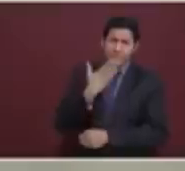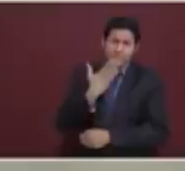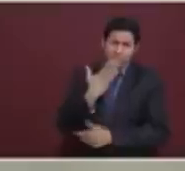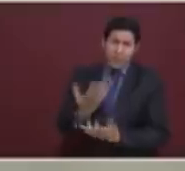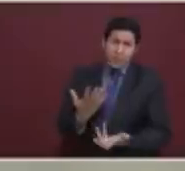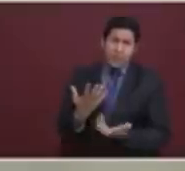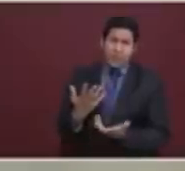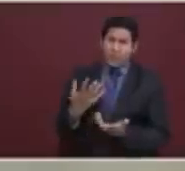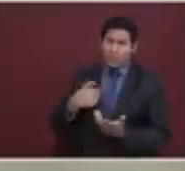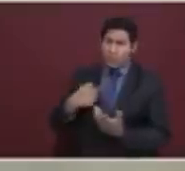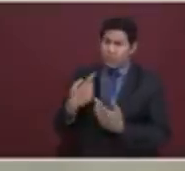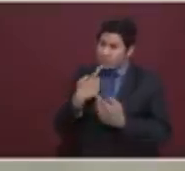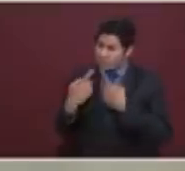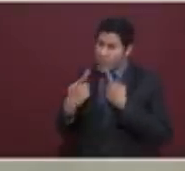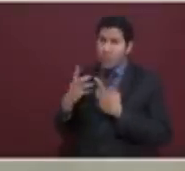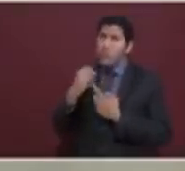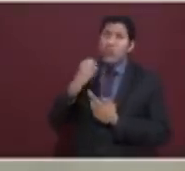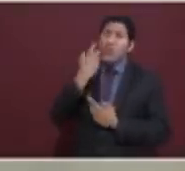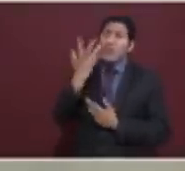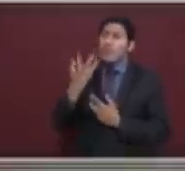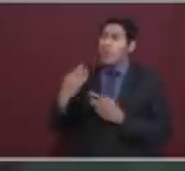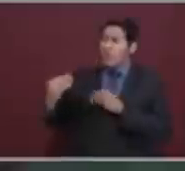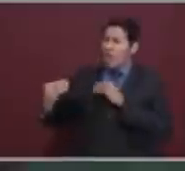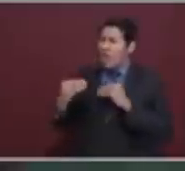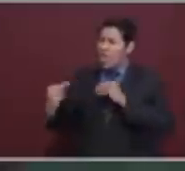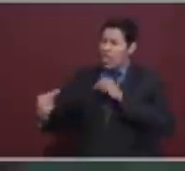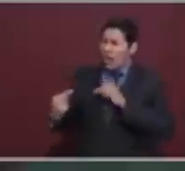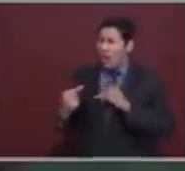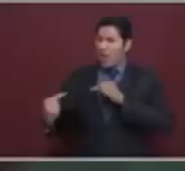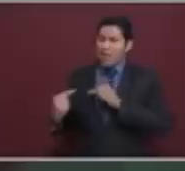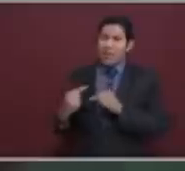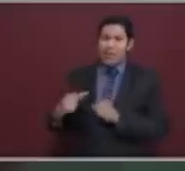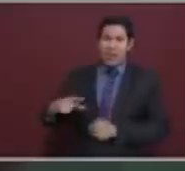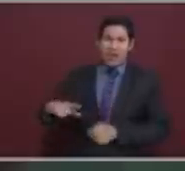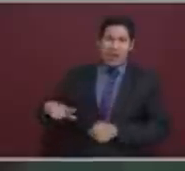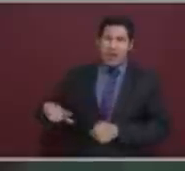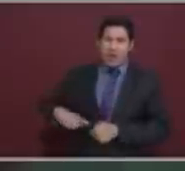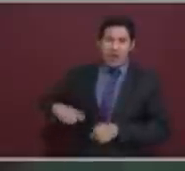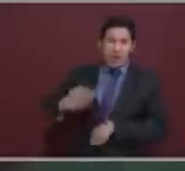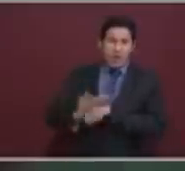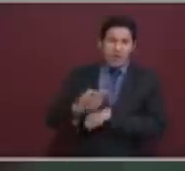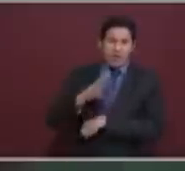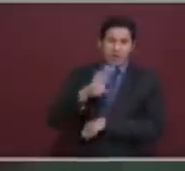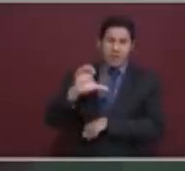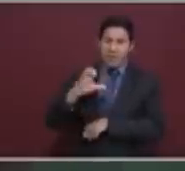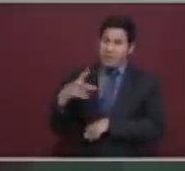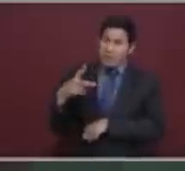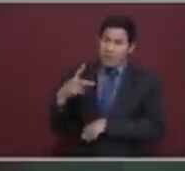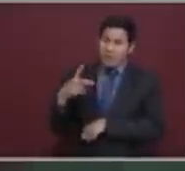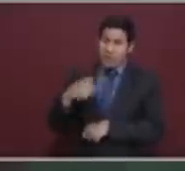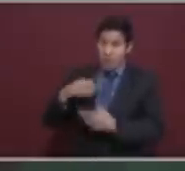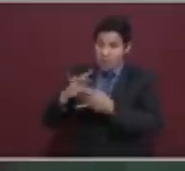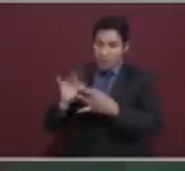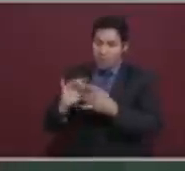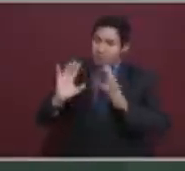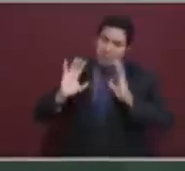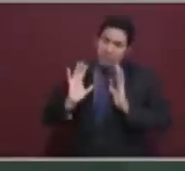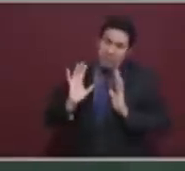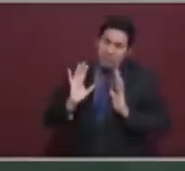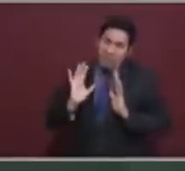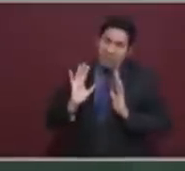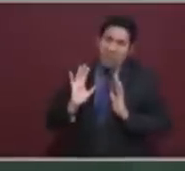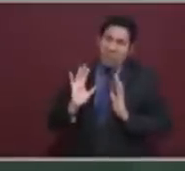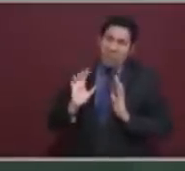a confrontar no nos vamos a pelear se van a quedar con las ganas estén